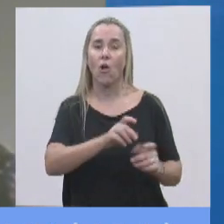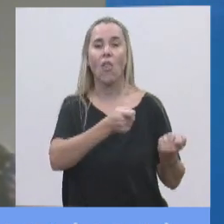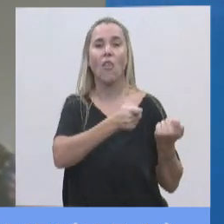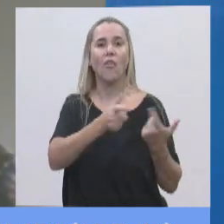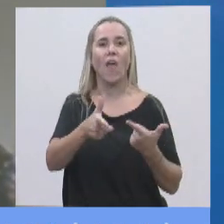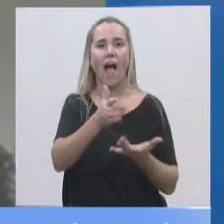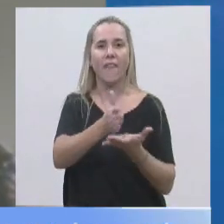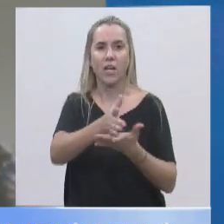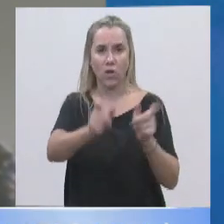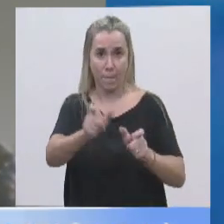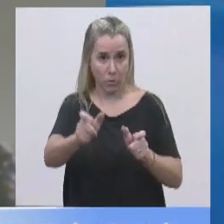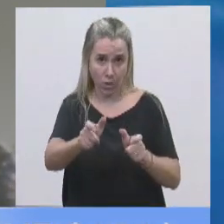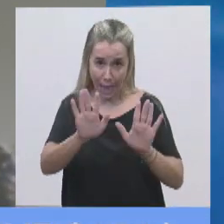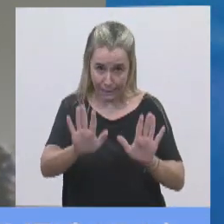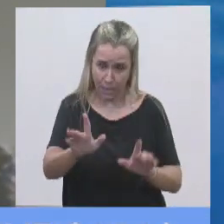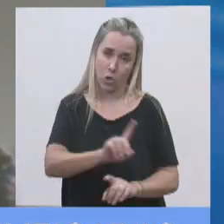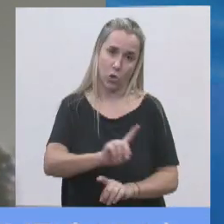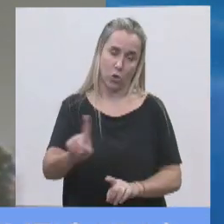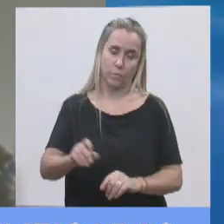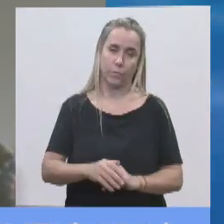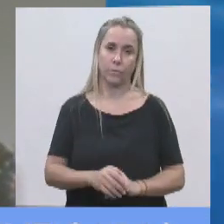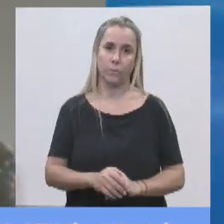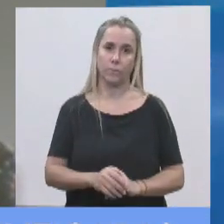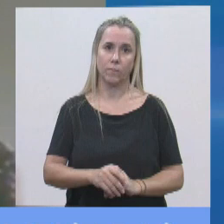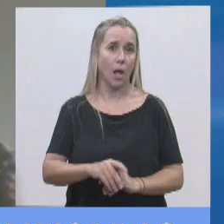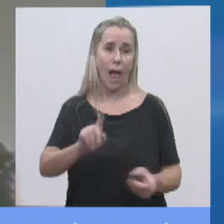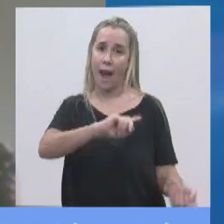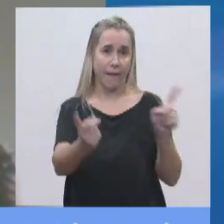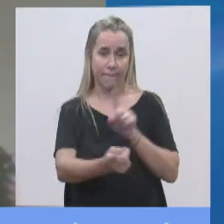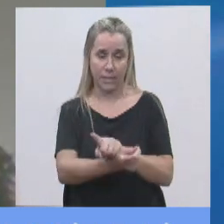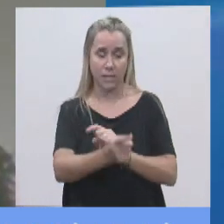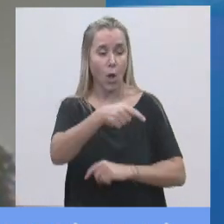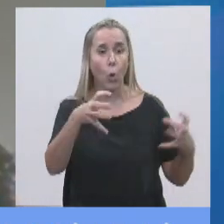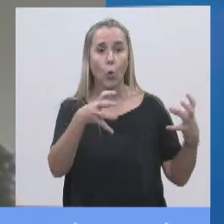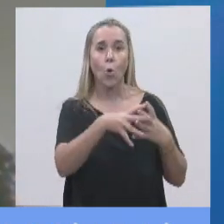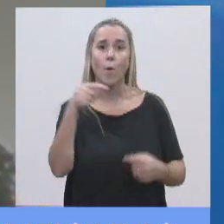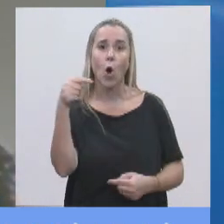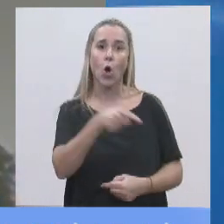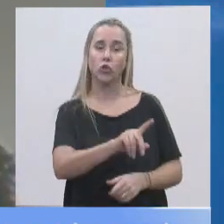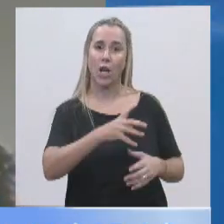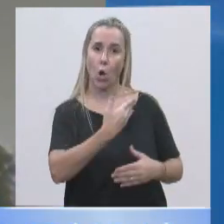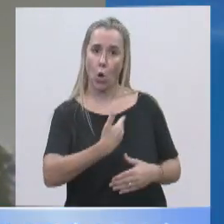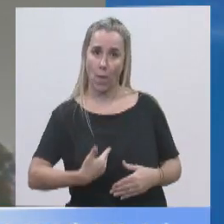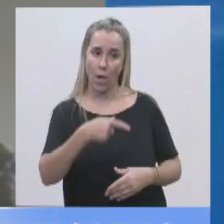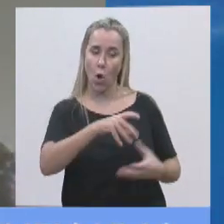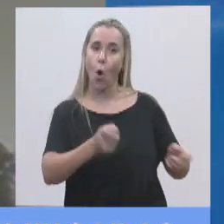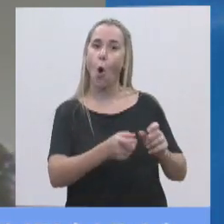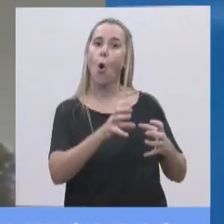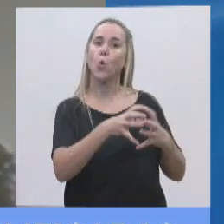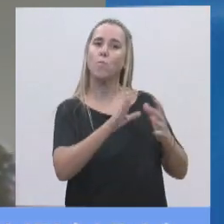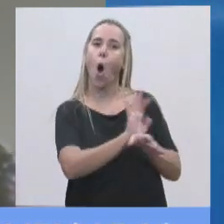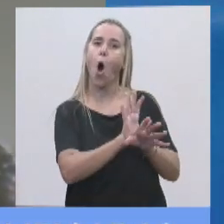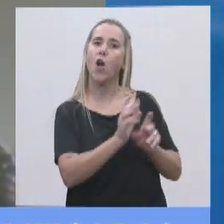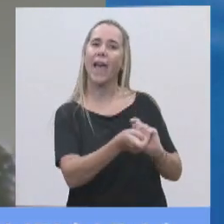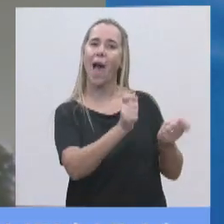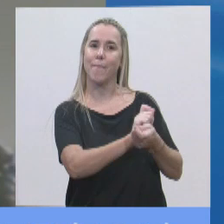están dando derechos a la gente. Al contrario, a la oposición, a Cambiemos,